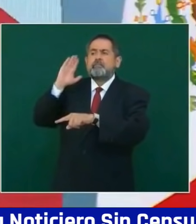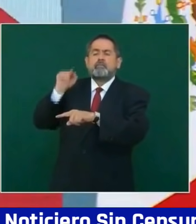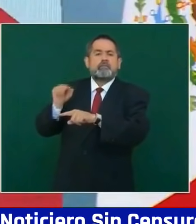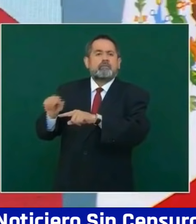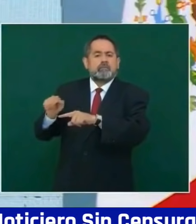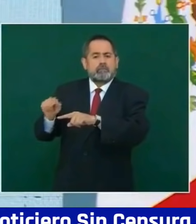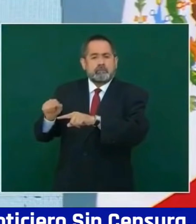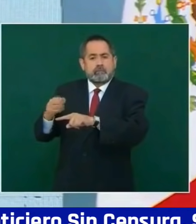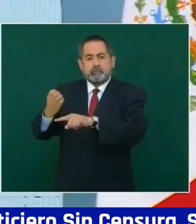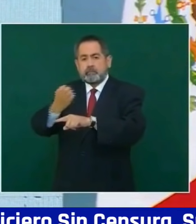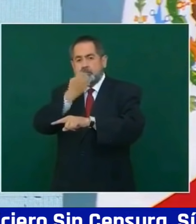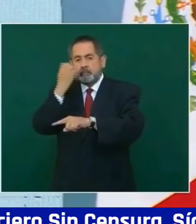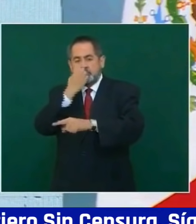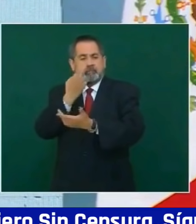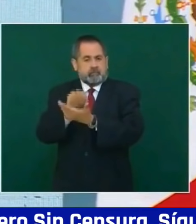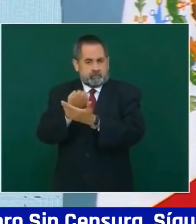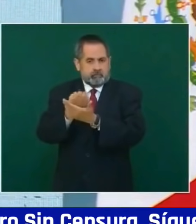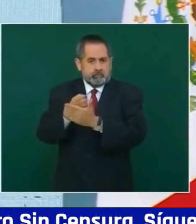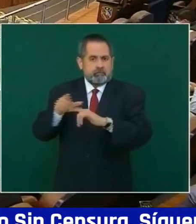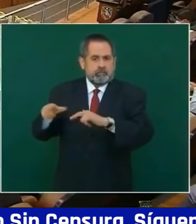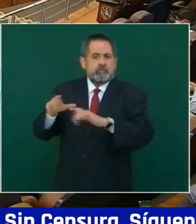de la Escuela de Economía.